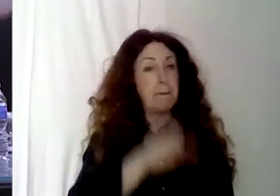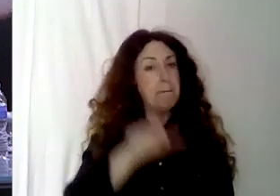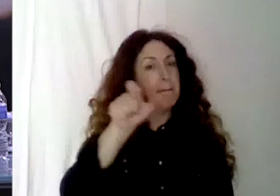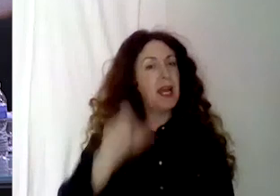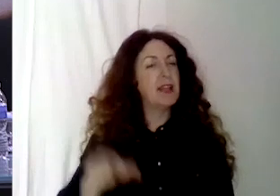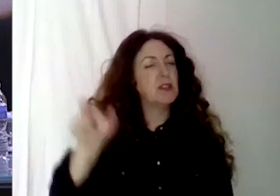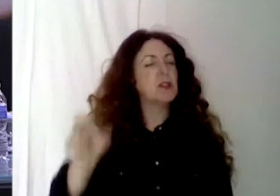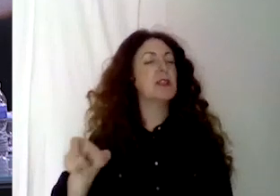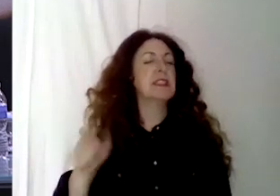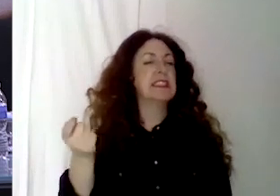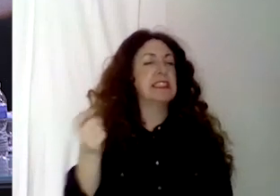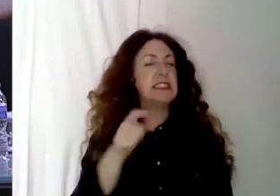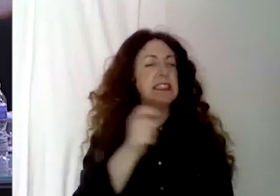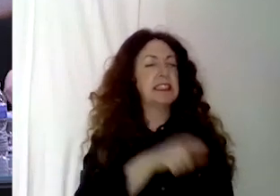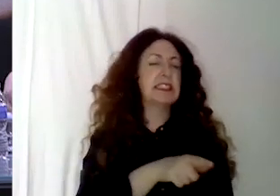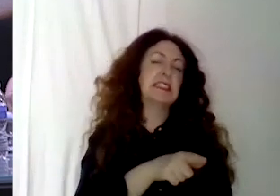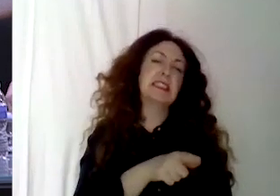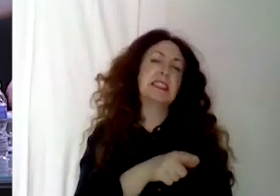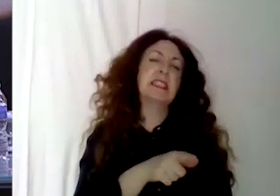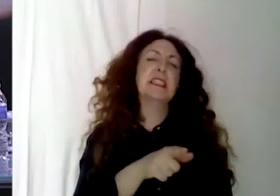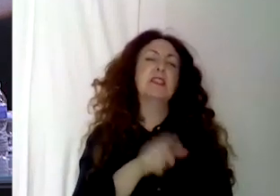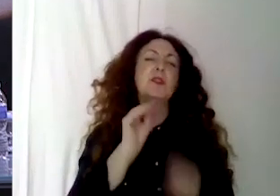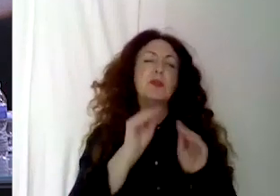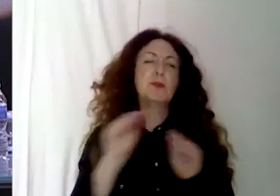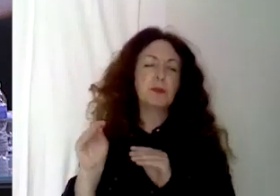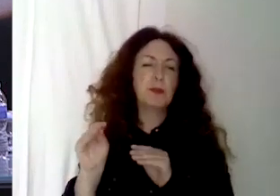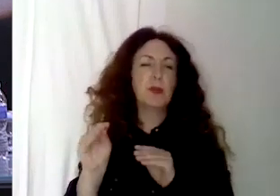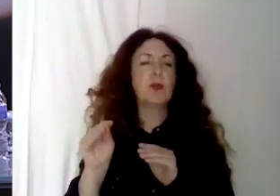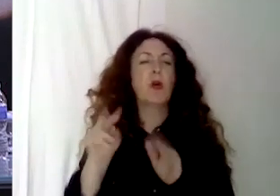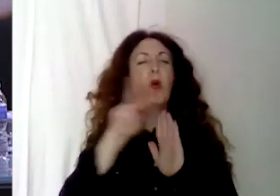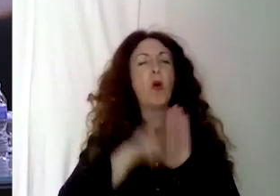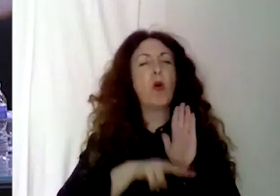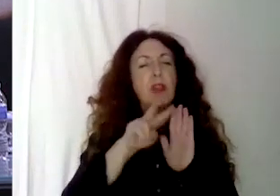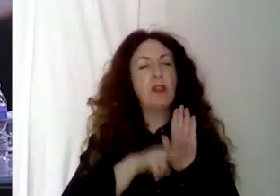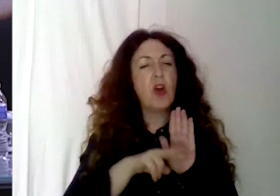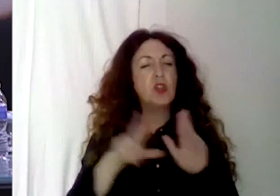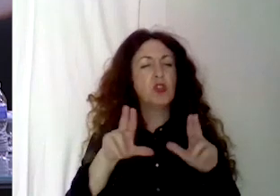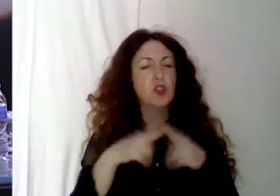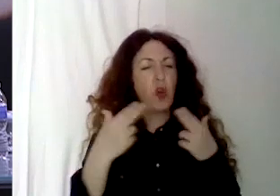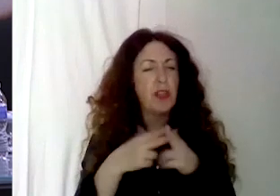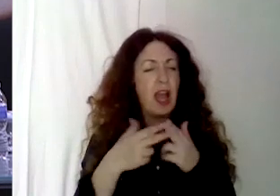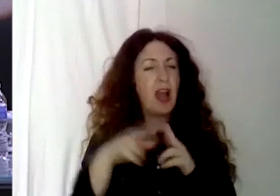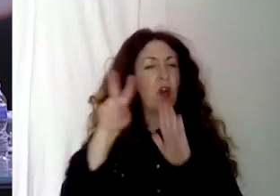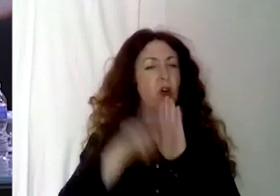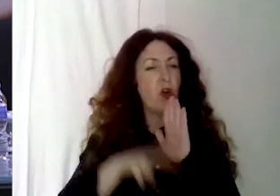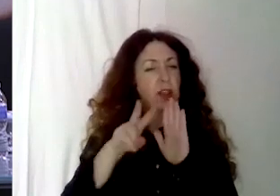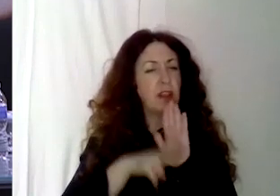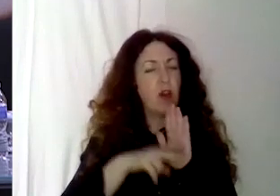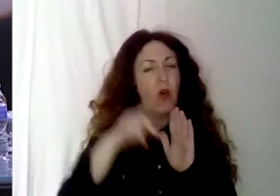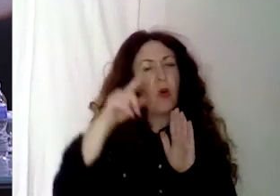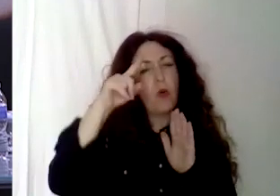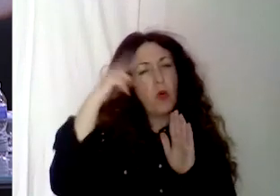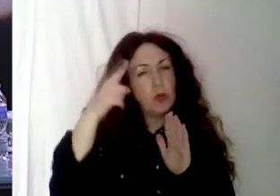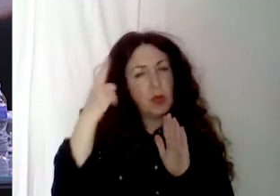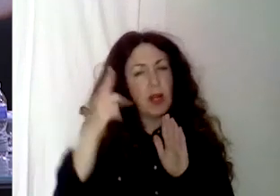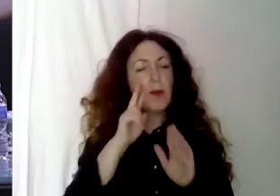en condiciones sociales, culturales, de manera de pensar, unos jóvenes, otro no tanto, uno que